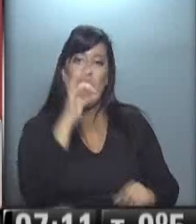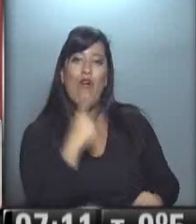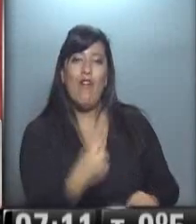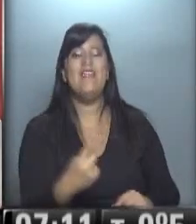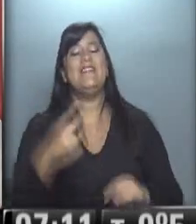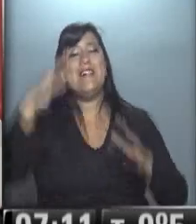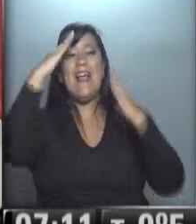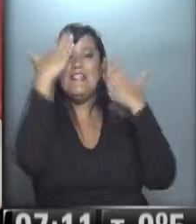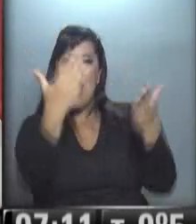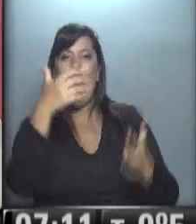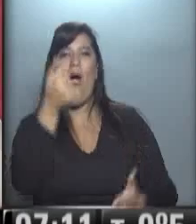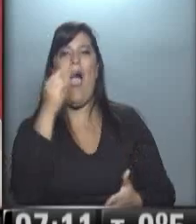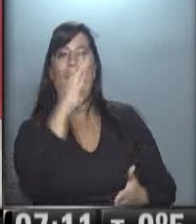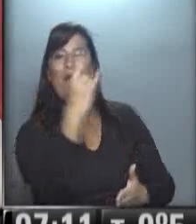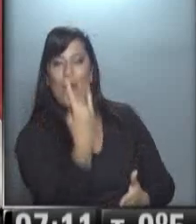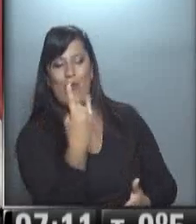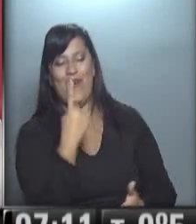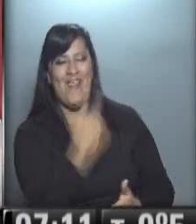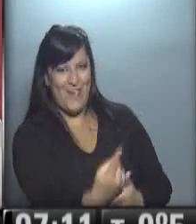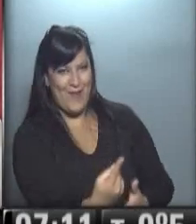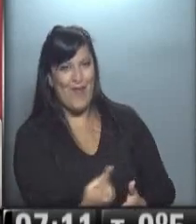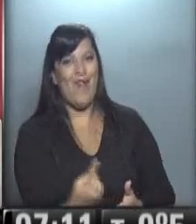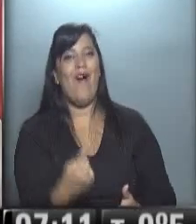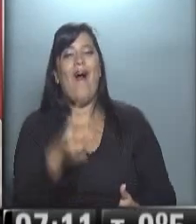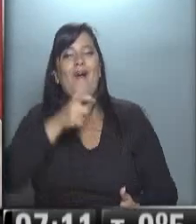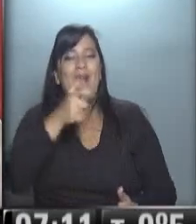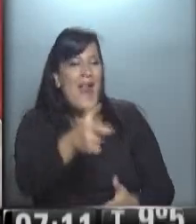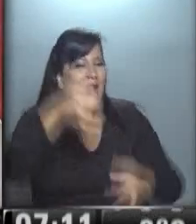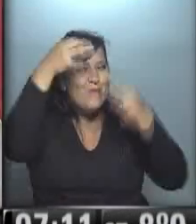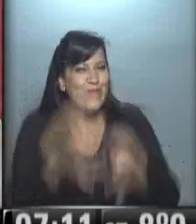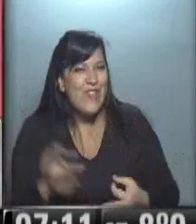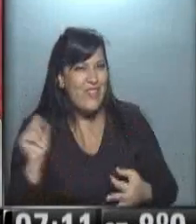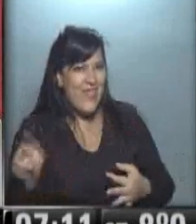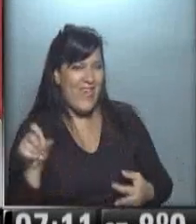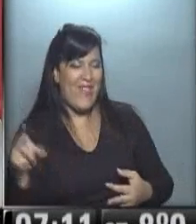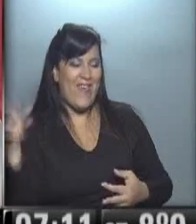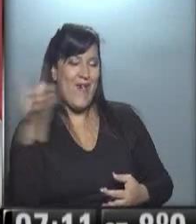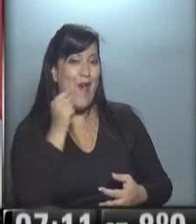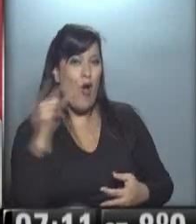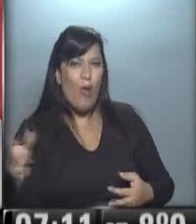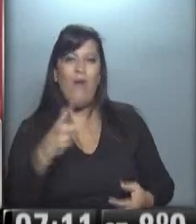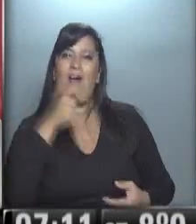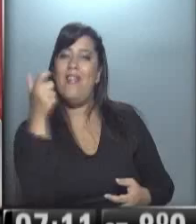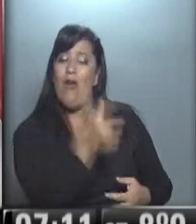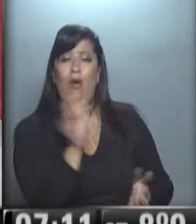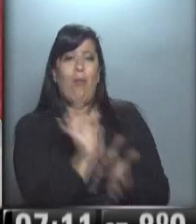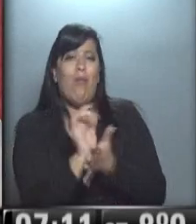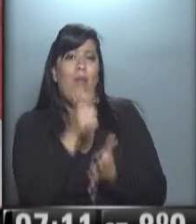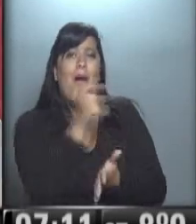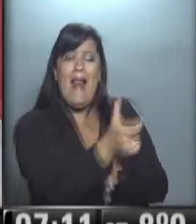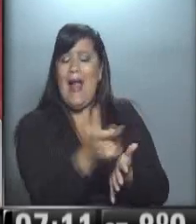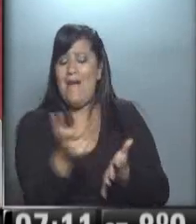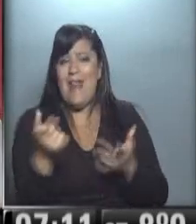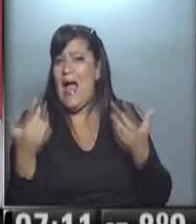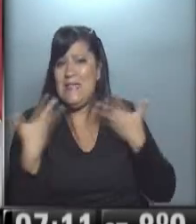abu. Chau, abu. Esas fueron las textuales palabras que me parece que son tan simples como